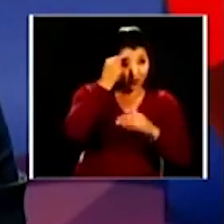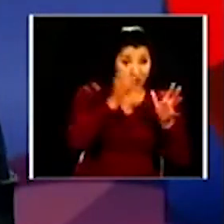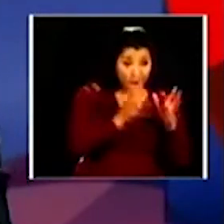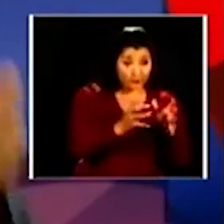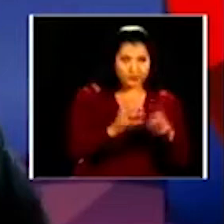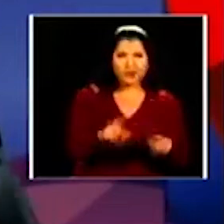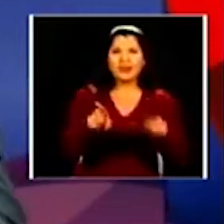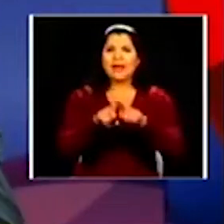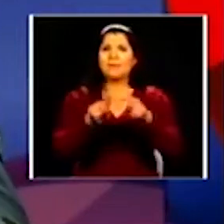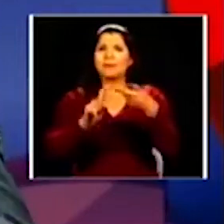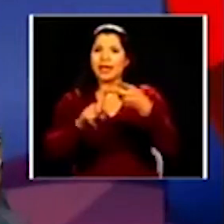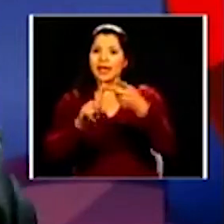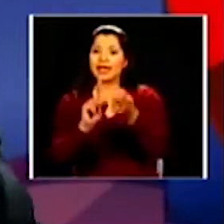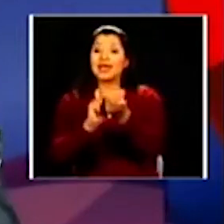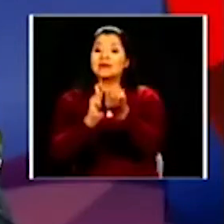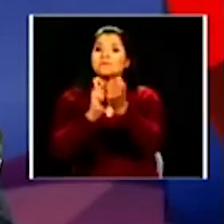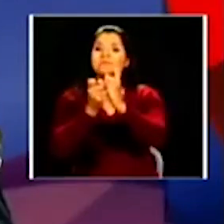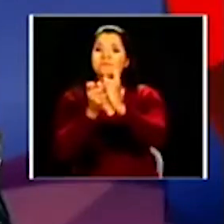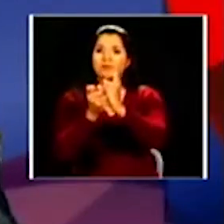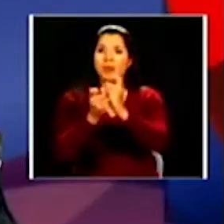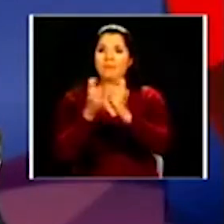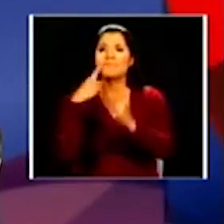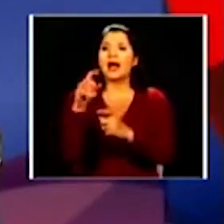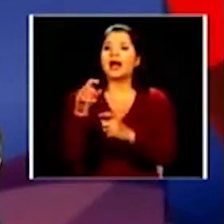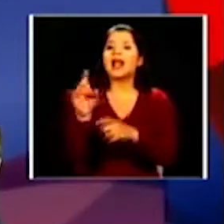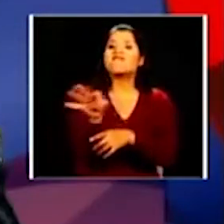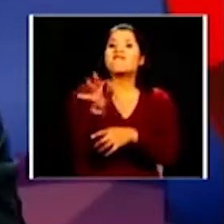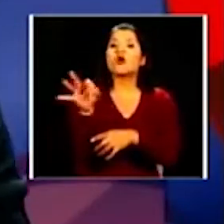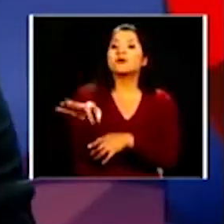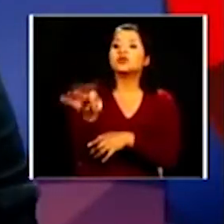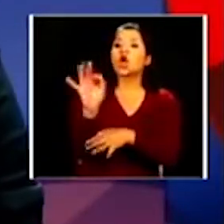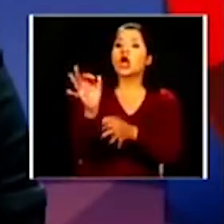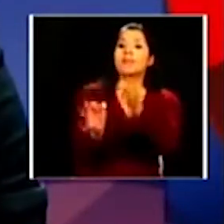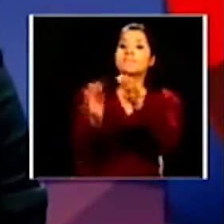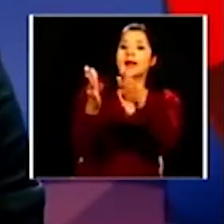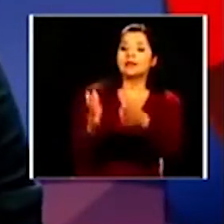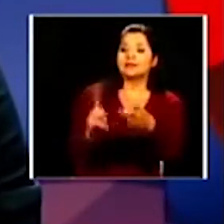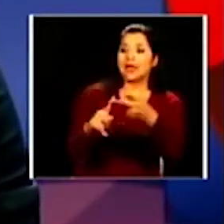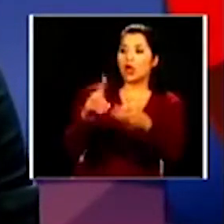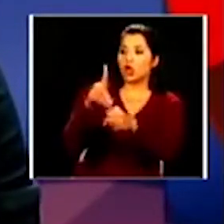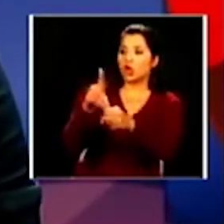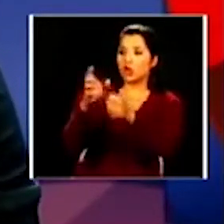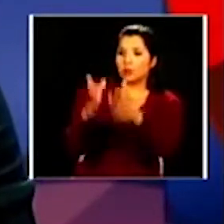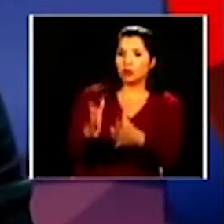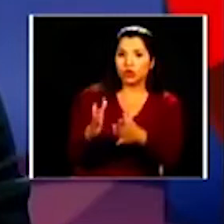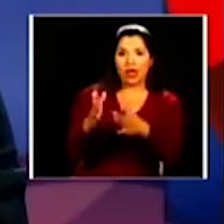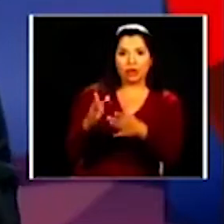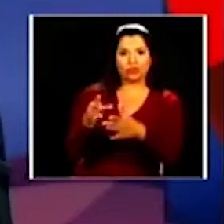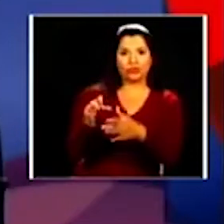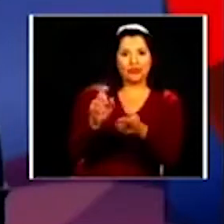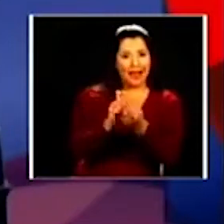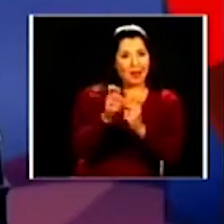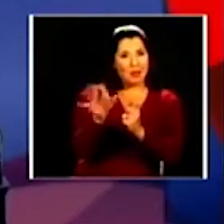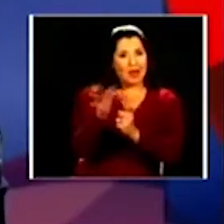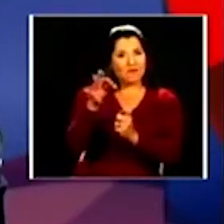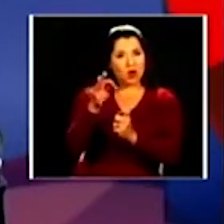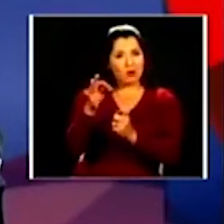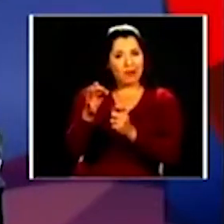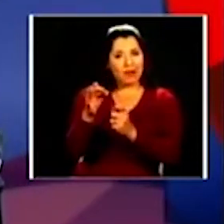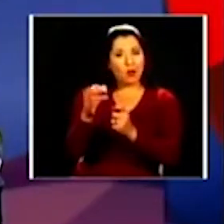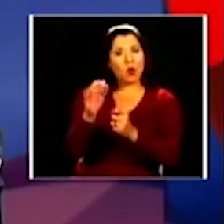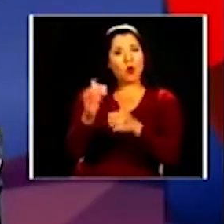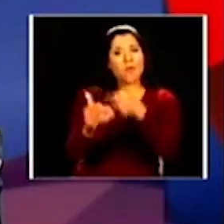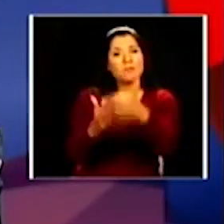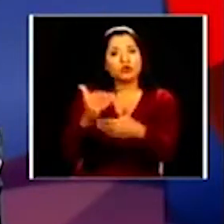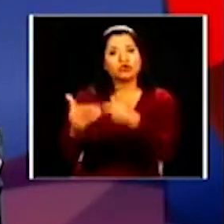forma de elegir magistrados, diputados y juntas directivas para solventar errores que ha habido. En esta administración, esos